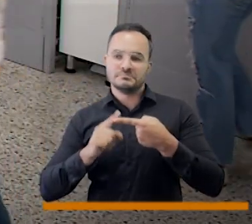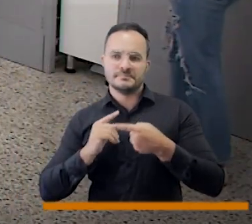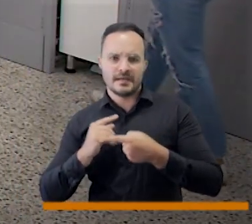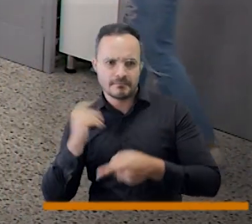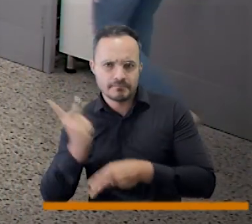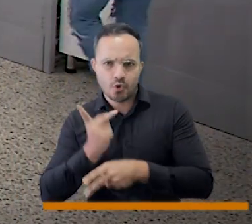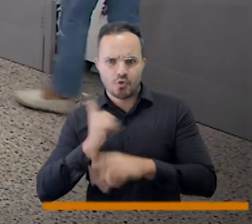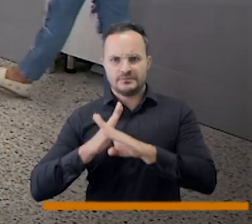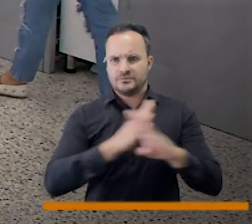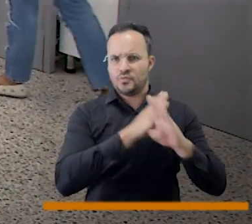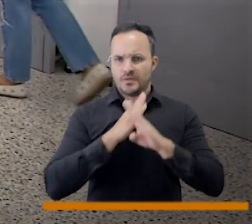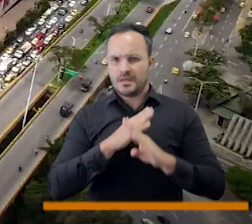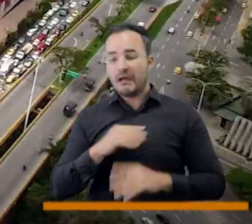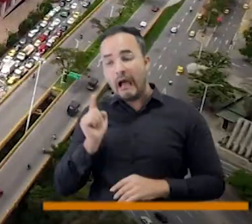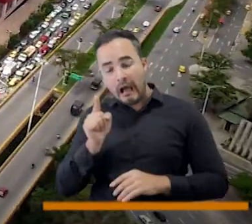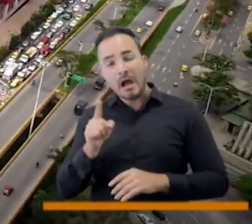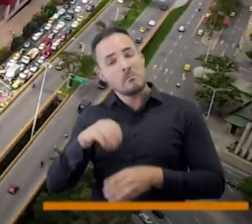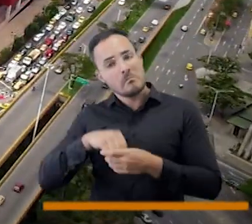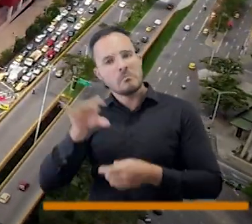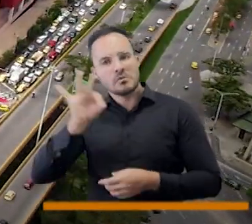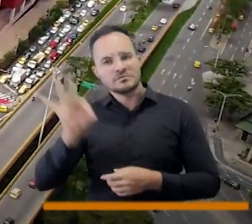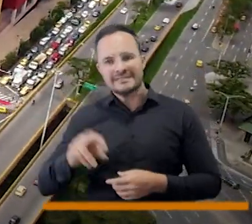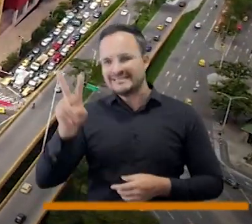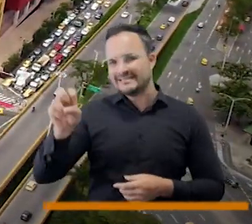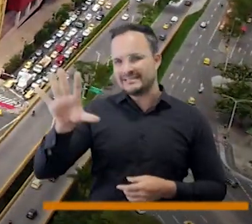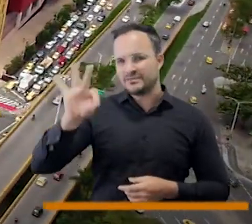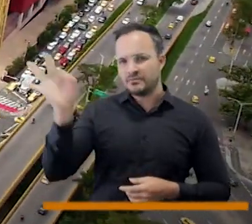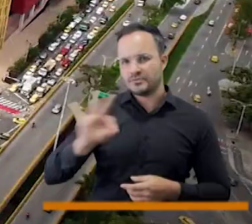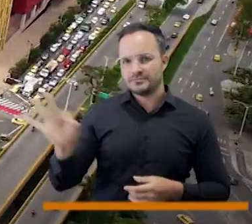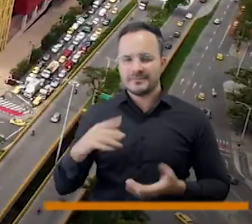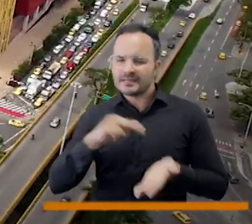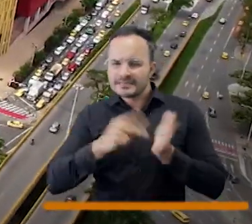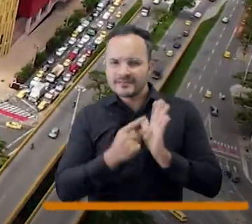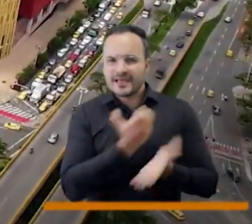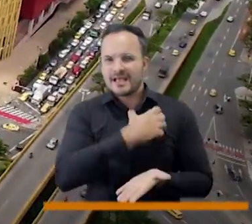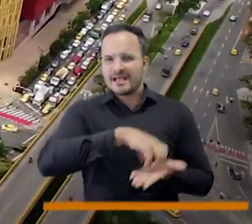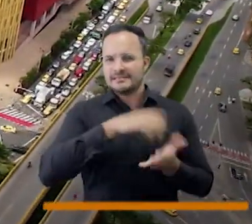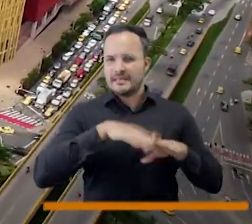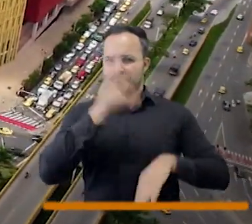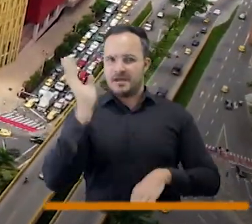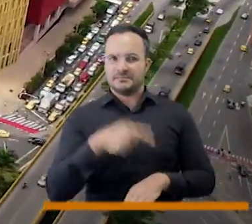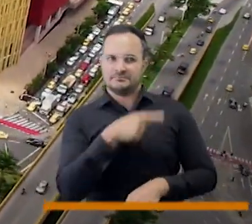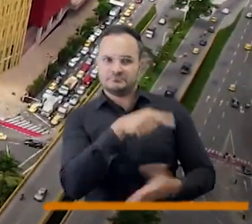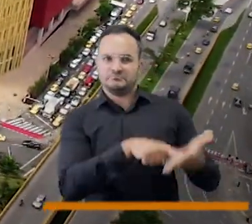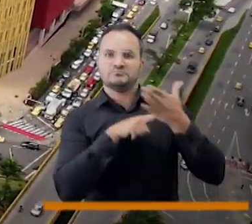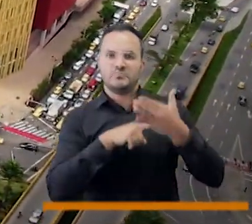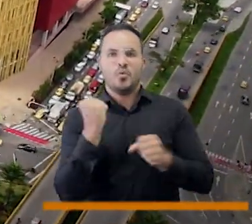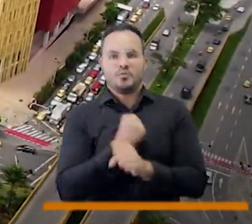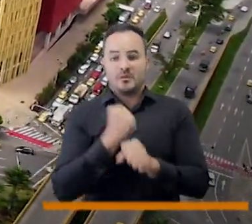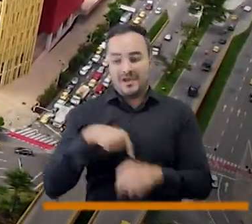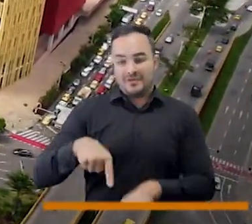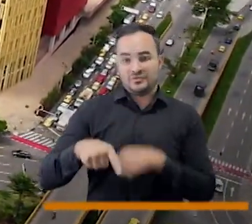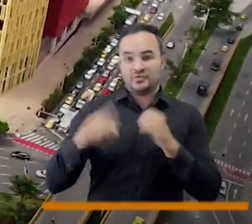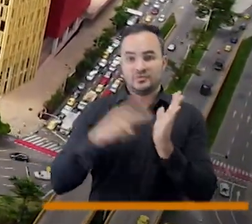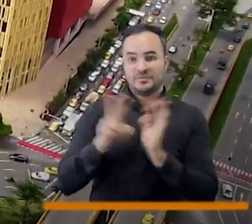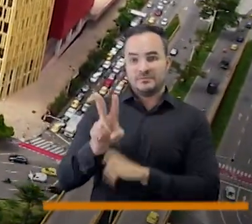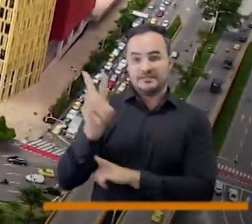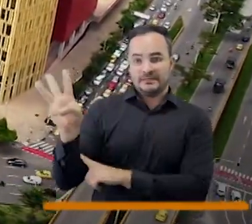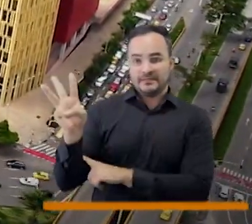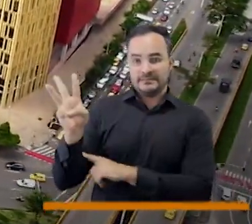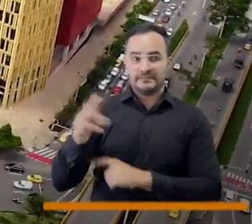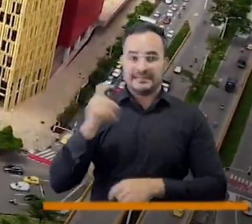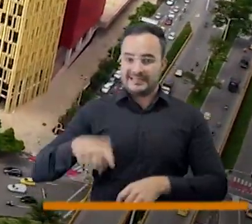otros componentes como seguridades, que tiene un cumplimiento del 75%. Eso quiere decir que la alcaldía municipal tiene una